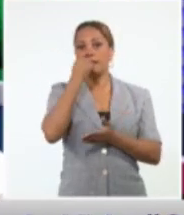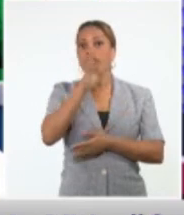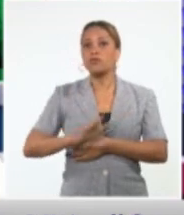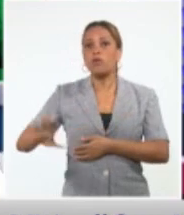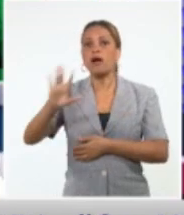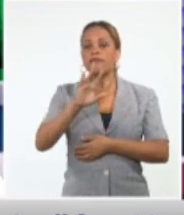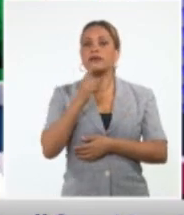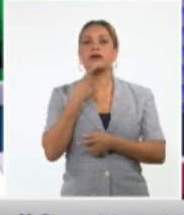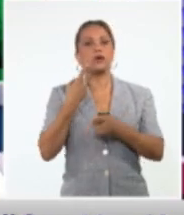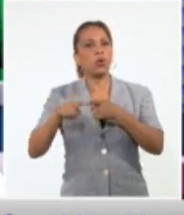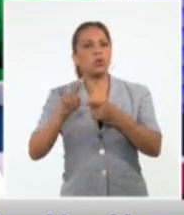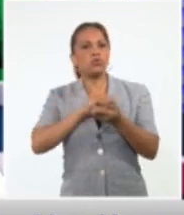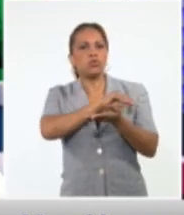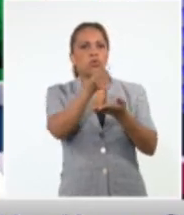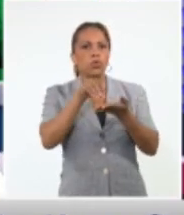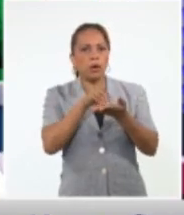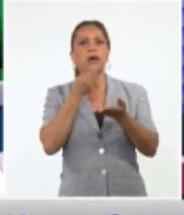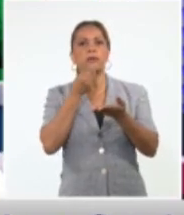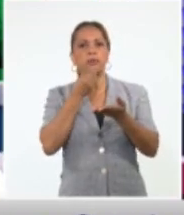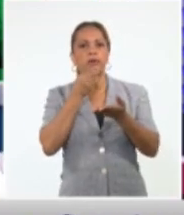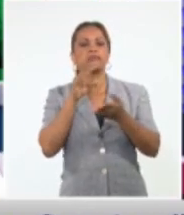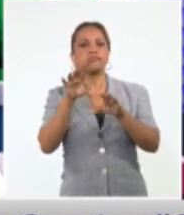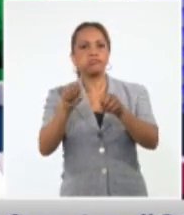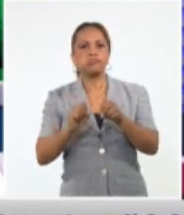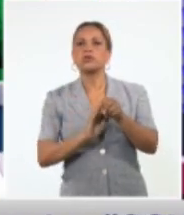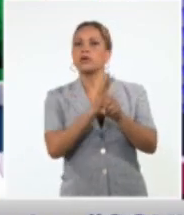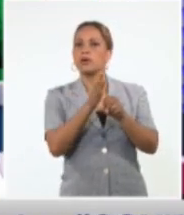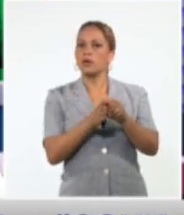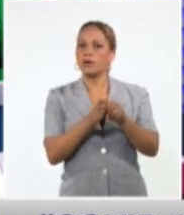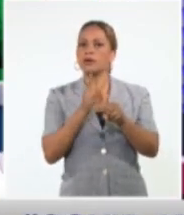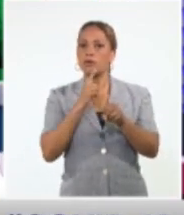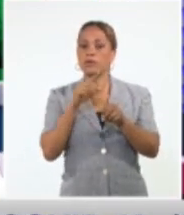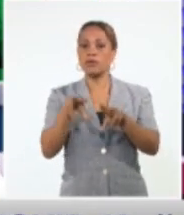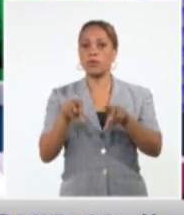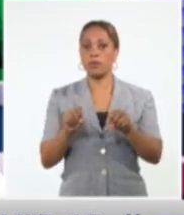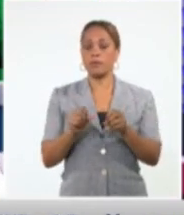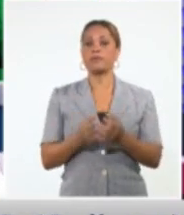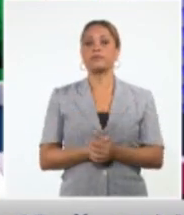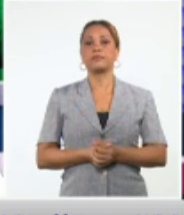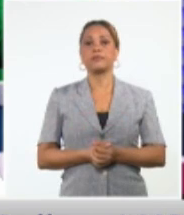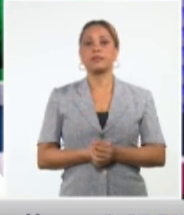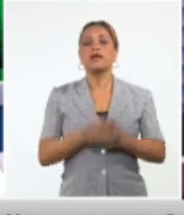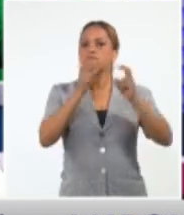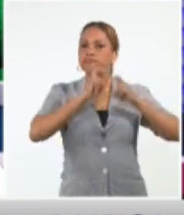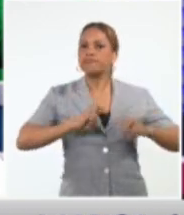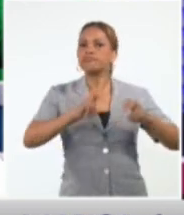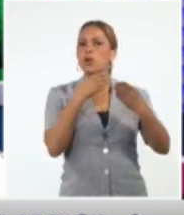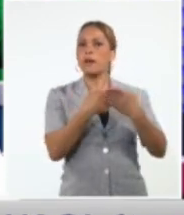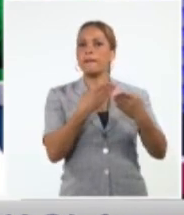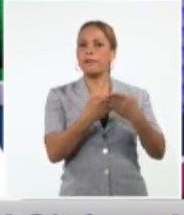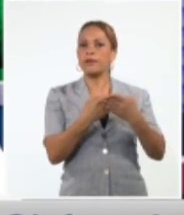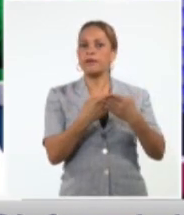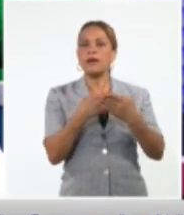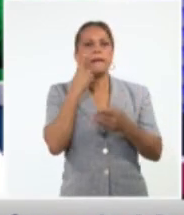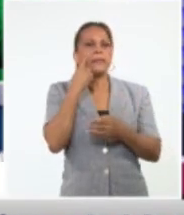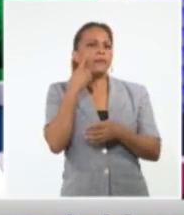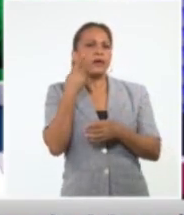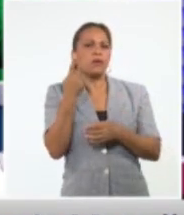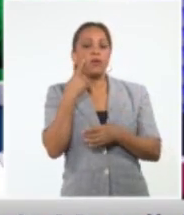que pudieran tener el caso, para hacer la secuenciación y poder primero ver si está